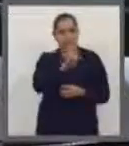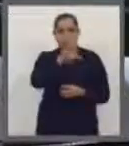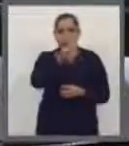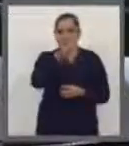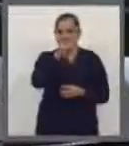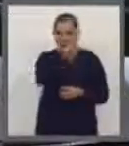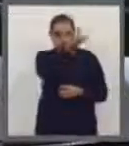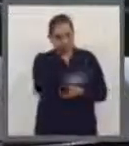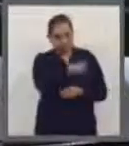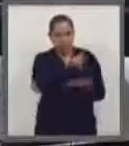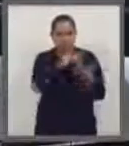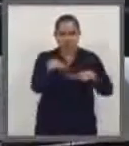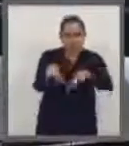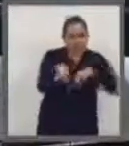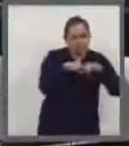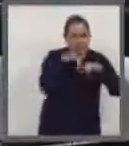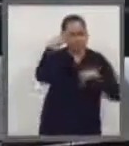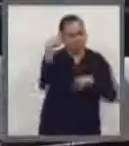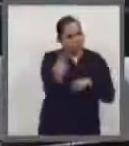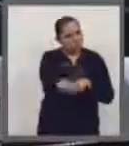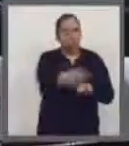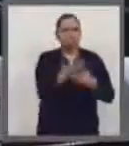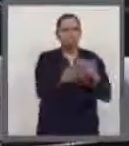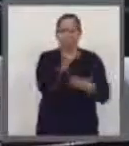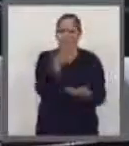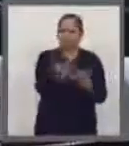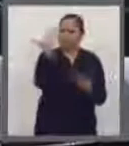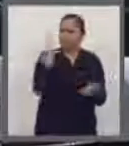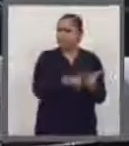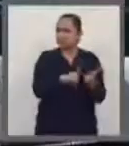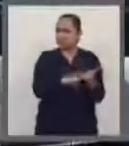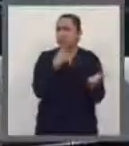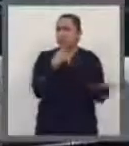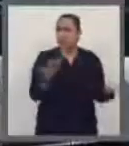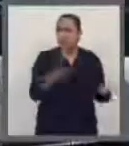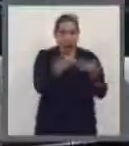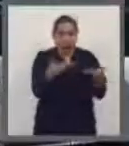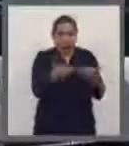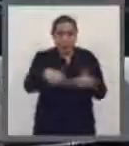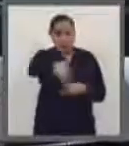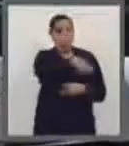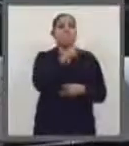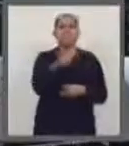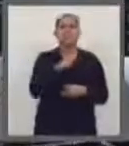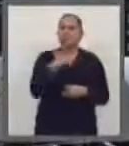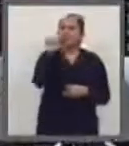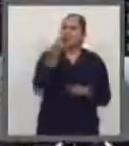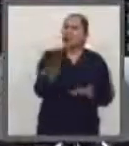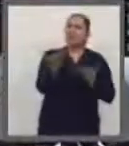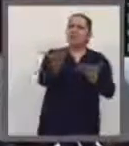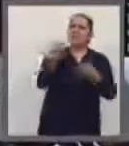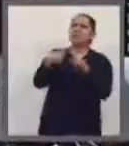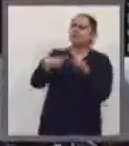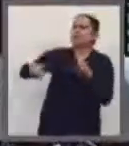en las rondas que están entregando y subastando como si fueran de ellos este responsable el